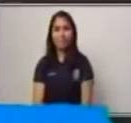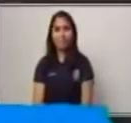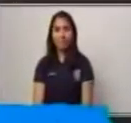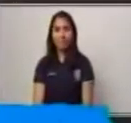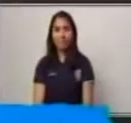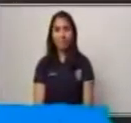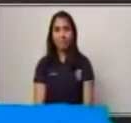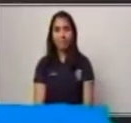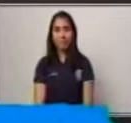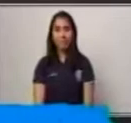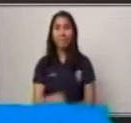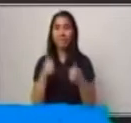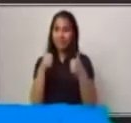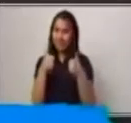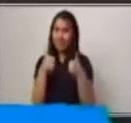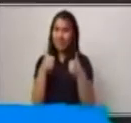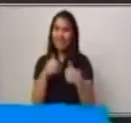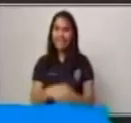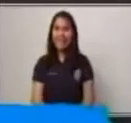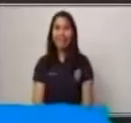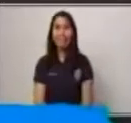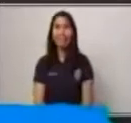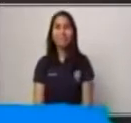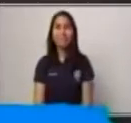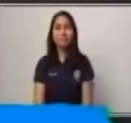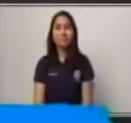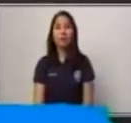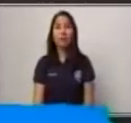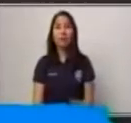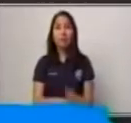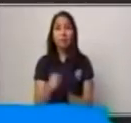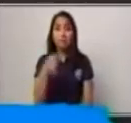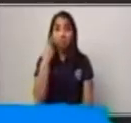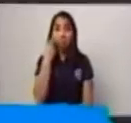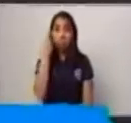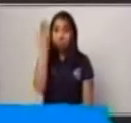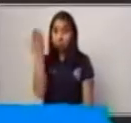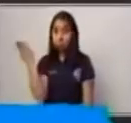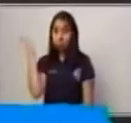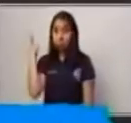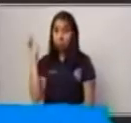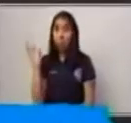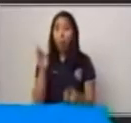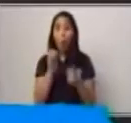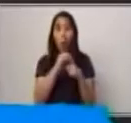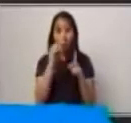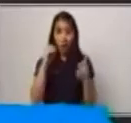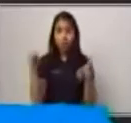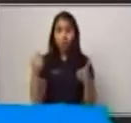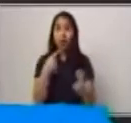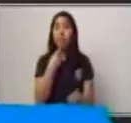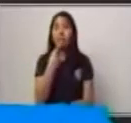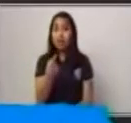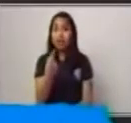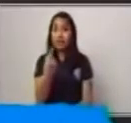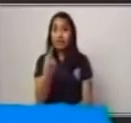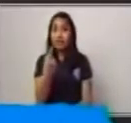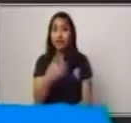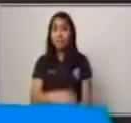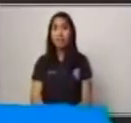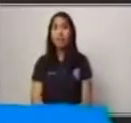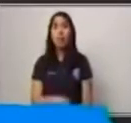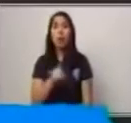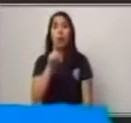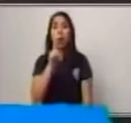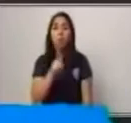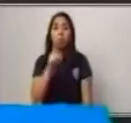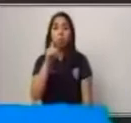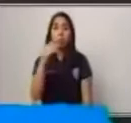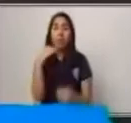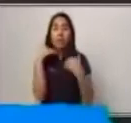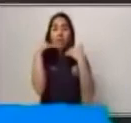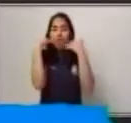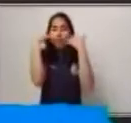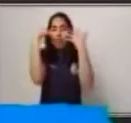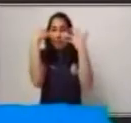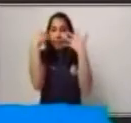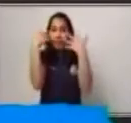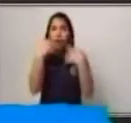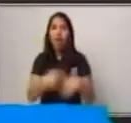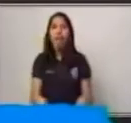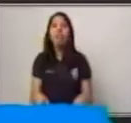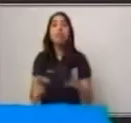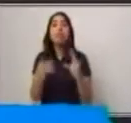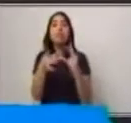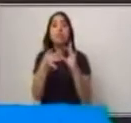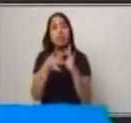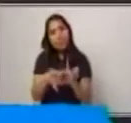Correcto. De manzana. Este es un modificador indirecto y lo vamos